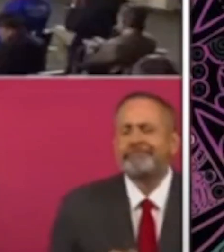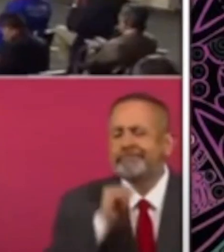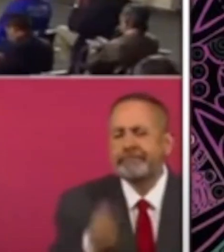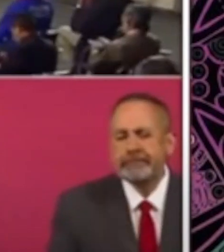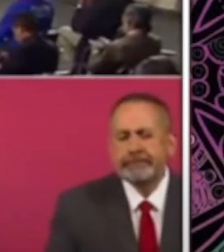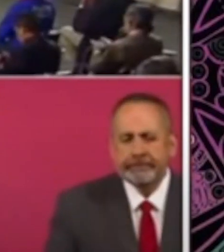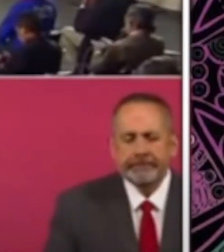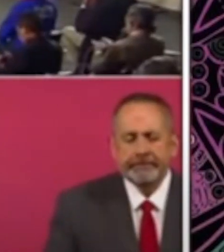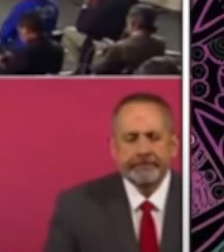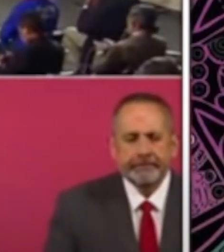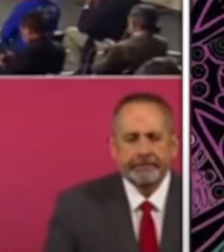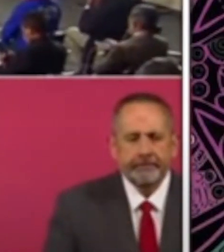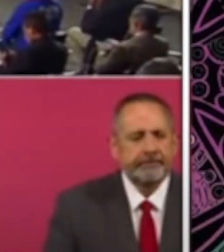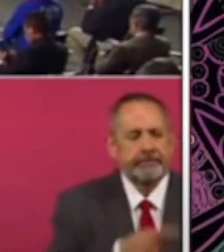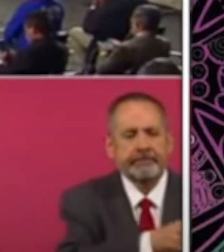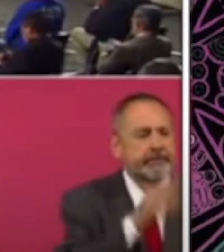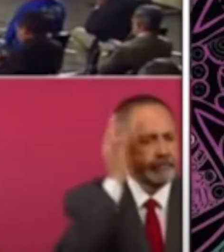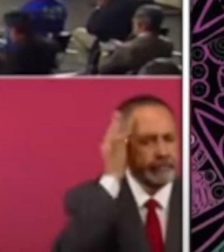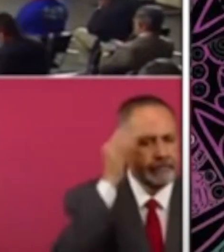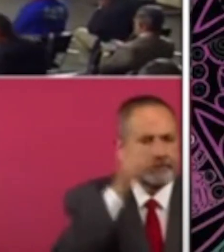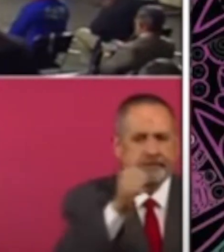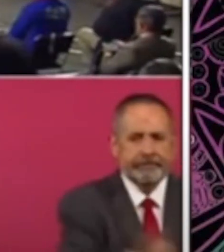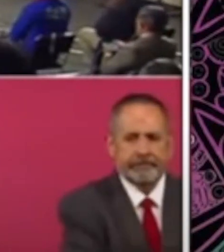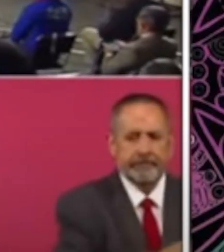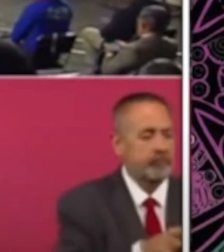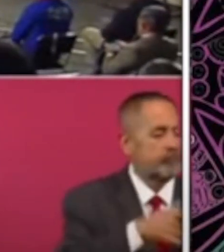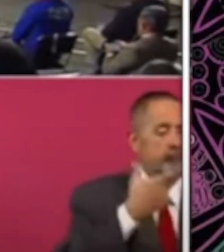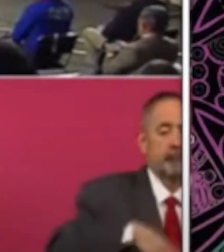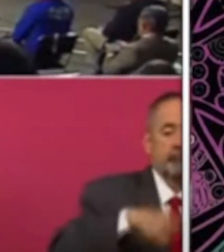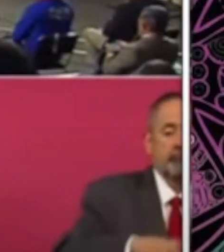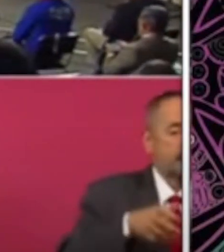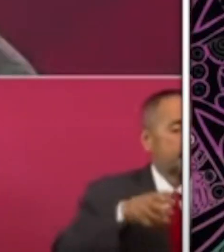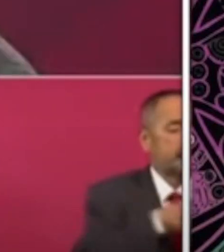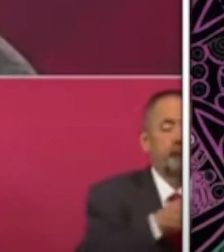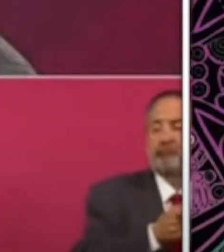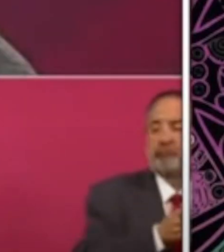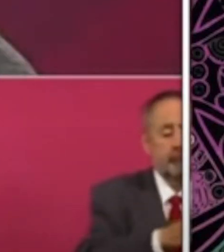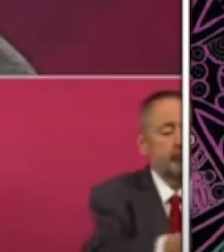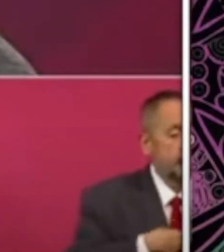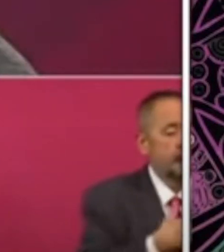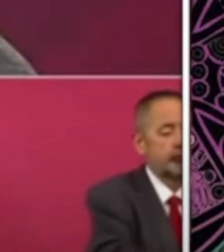son empleados de oligarcas.